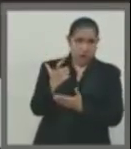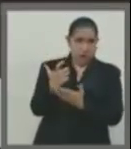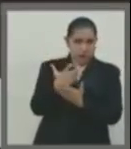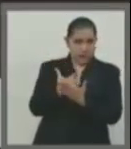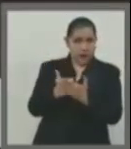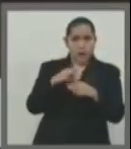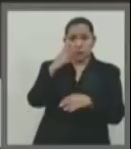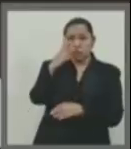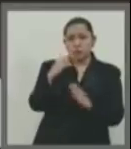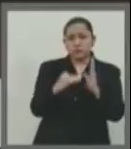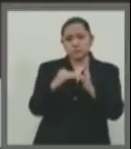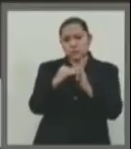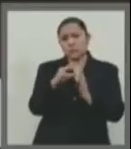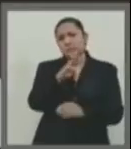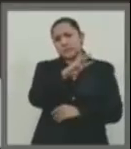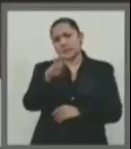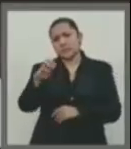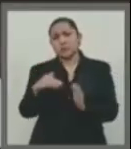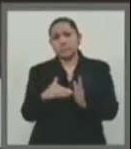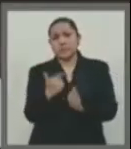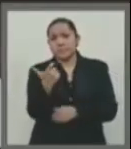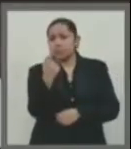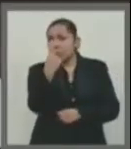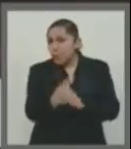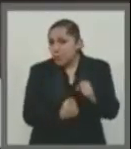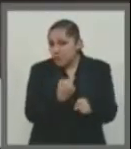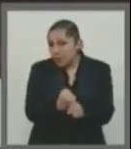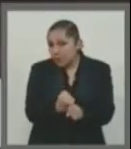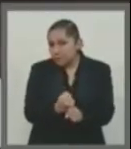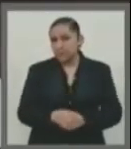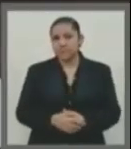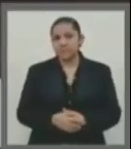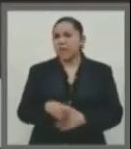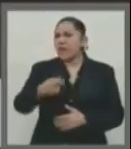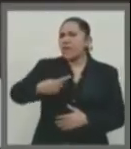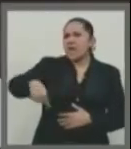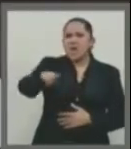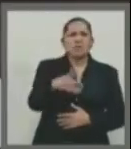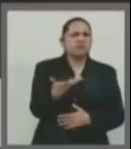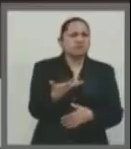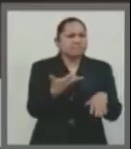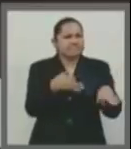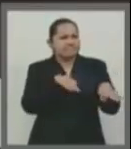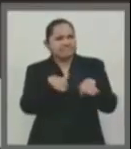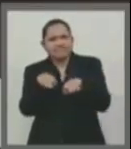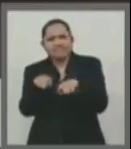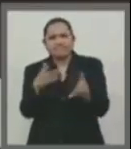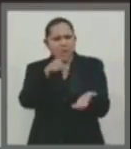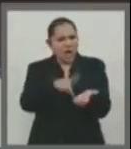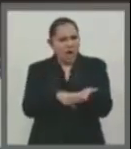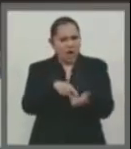2,300,000 pesos al año. ¿Qué hicieron en la